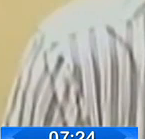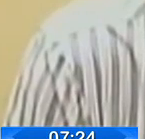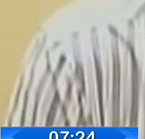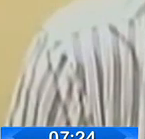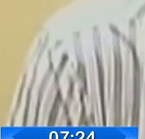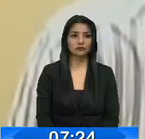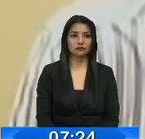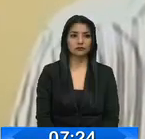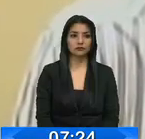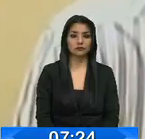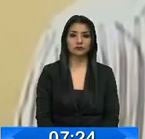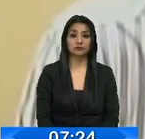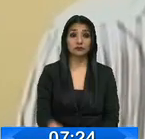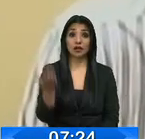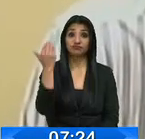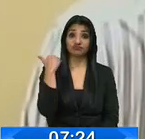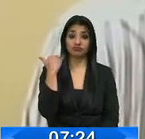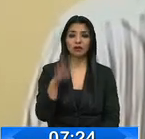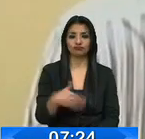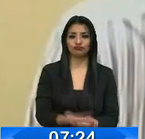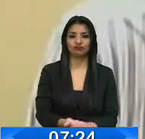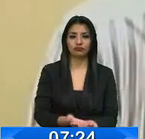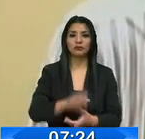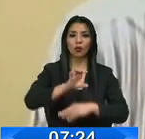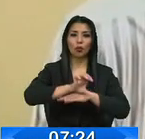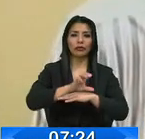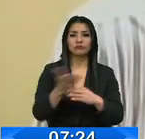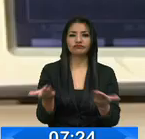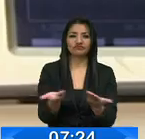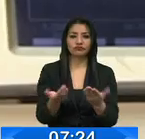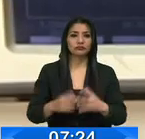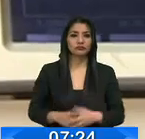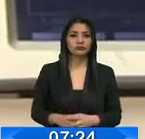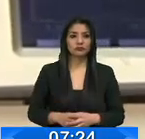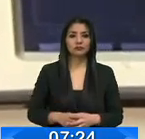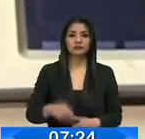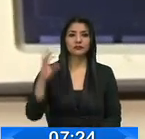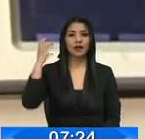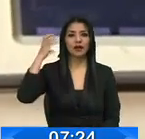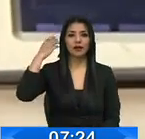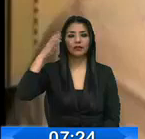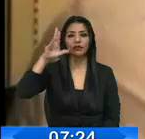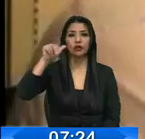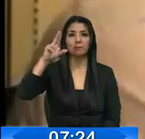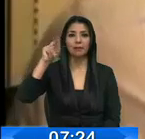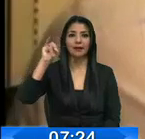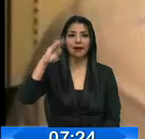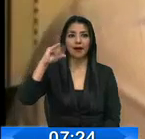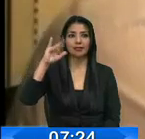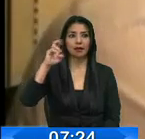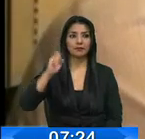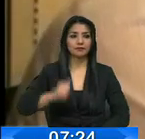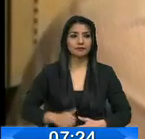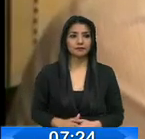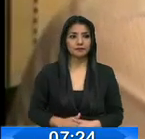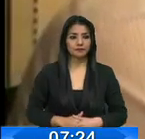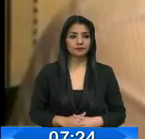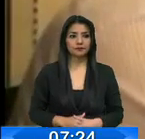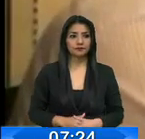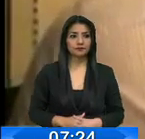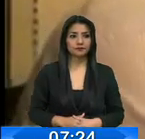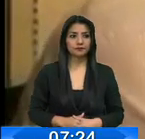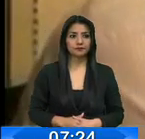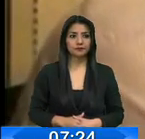década pasada, regresó a Ecuador para ponerse al frente de la emisora de Radio Tropicana. Nuevamente, como parte del resumen,